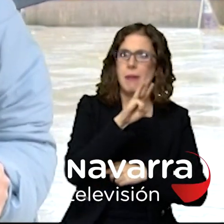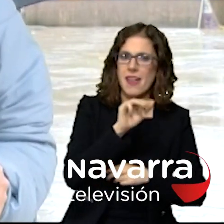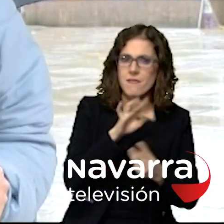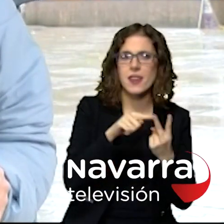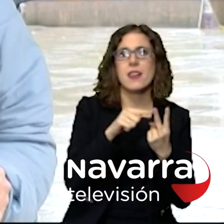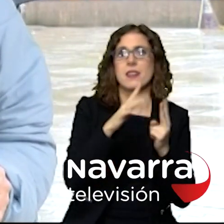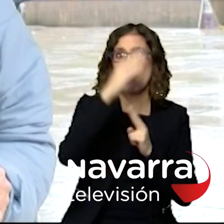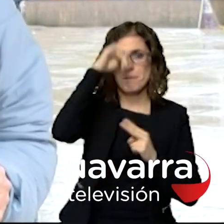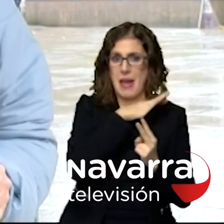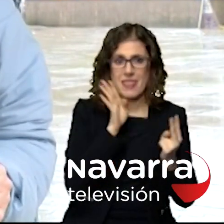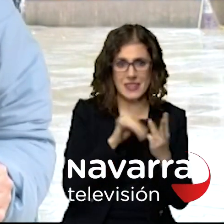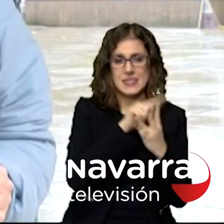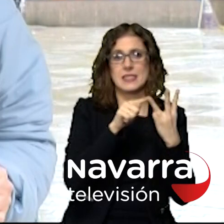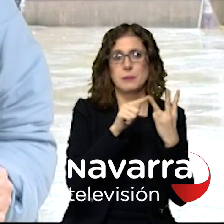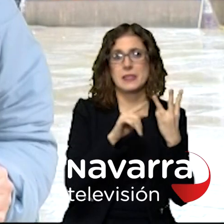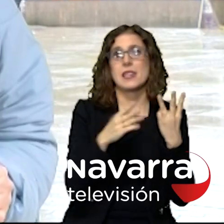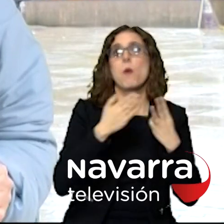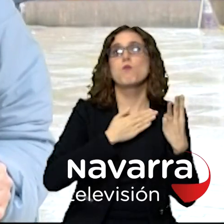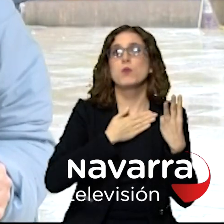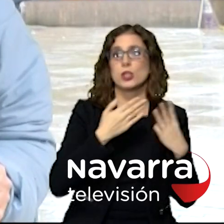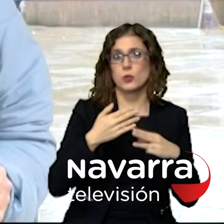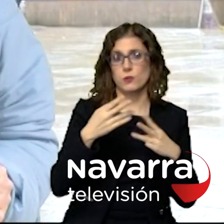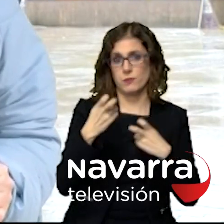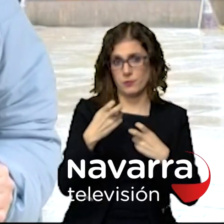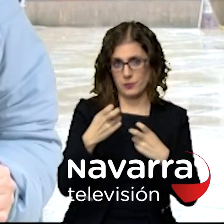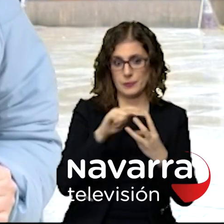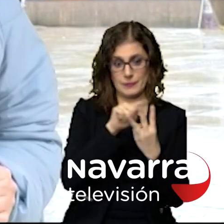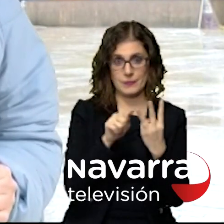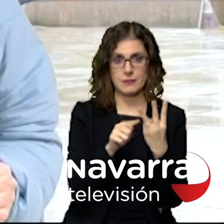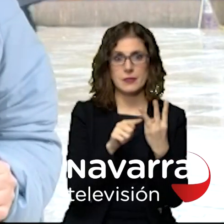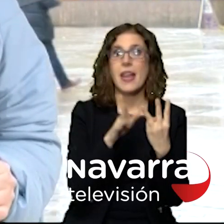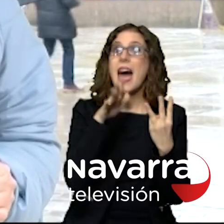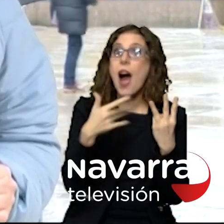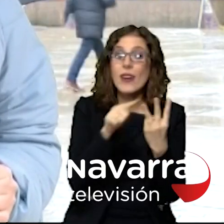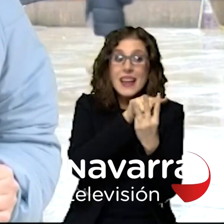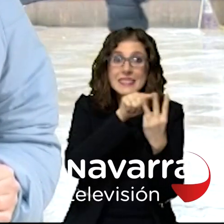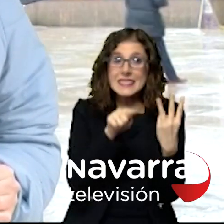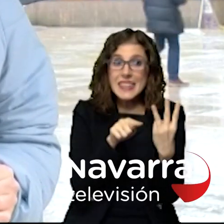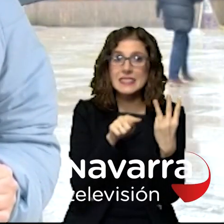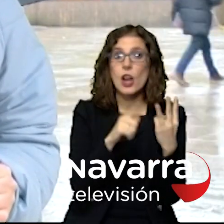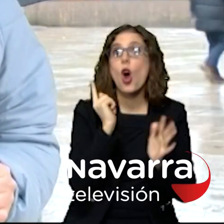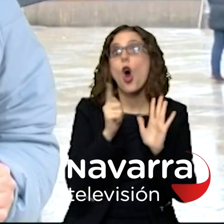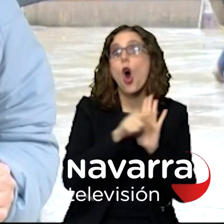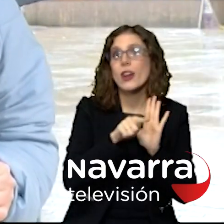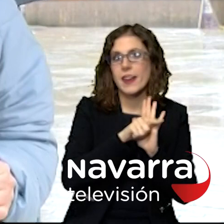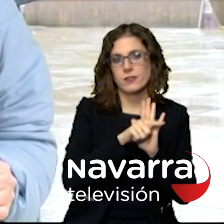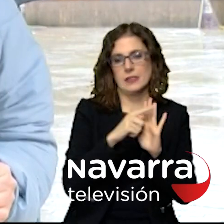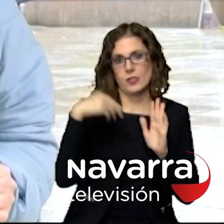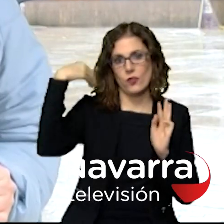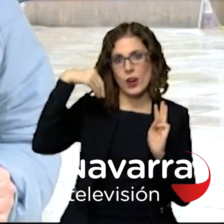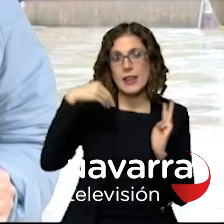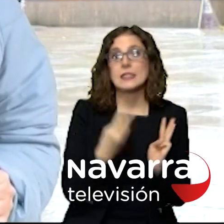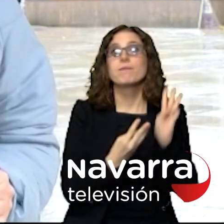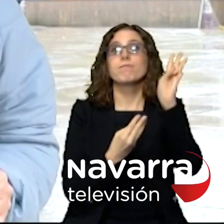y también la modificación parcial del impuesto sobre el patrimonio. Ahora, estas tres órdenes forales tendrán que pasar el